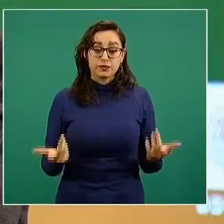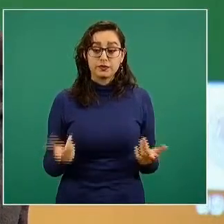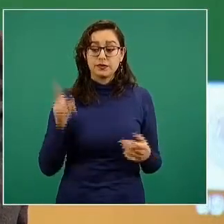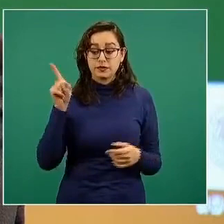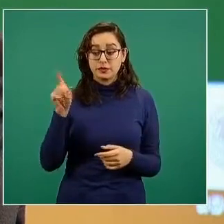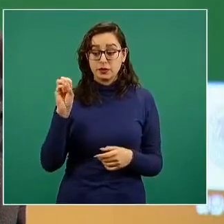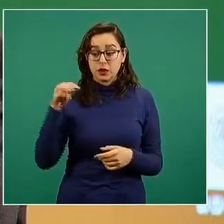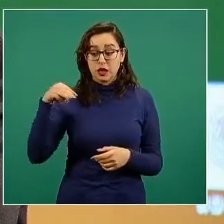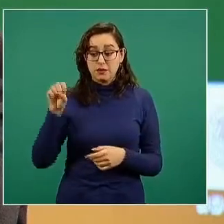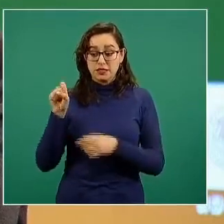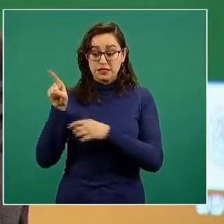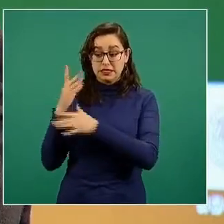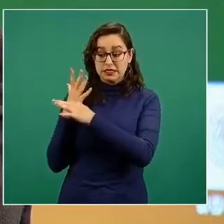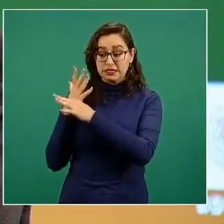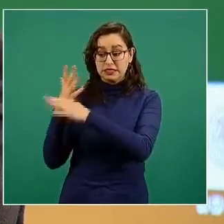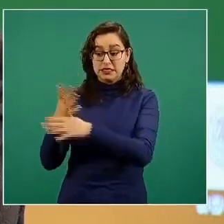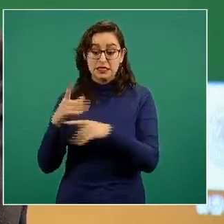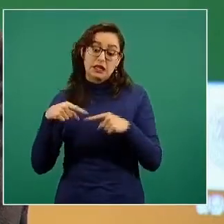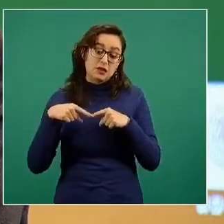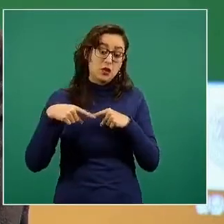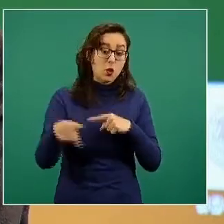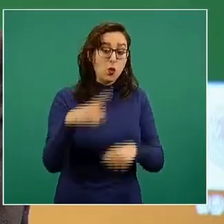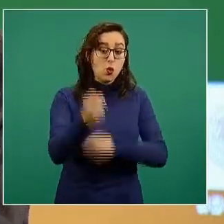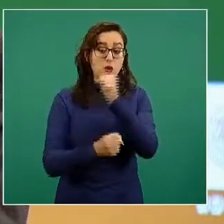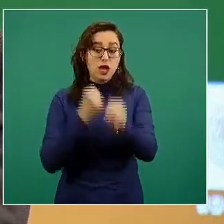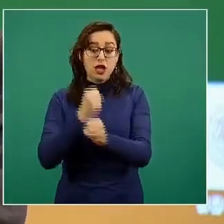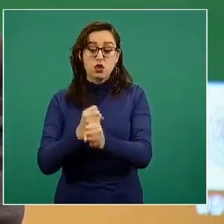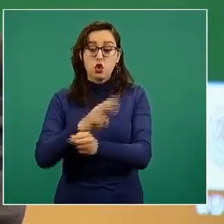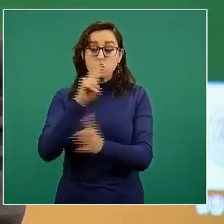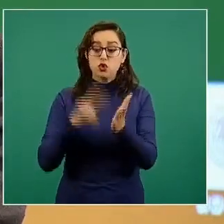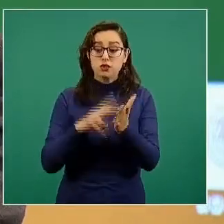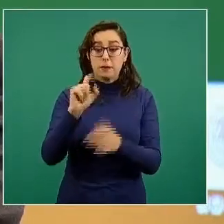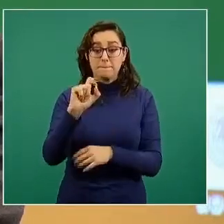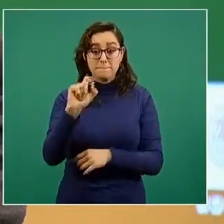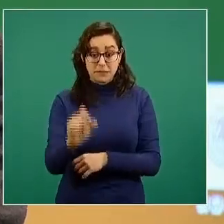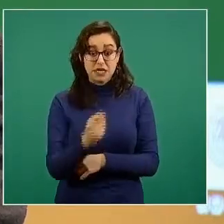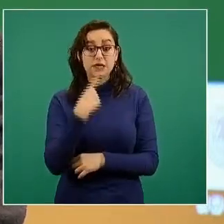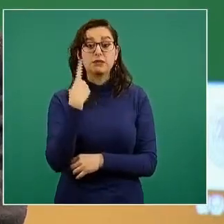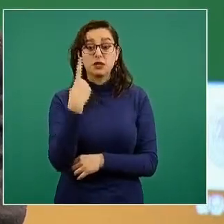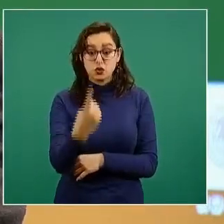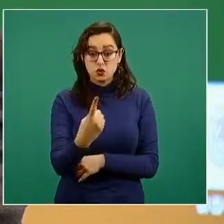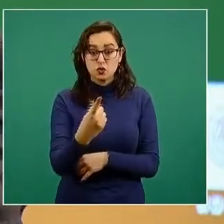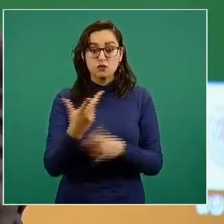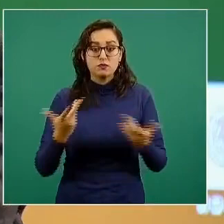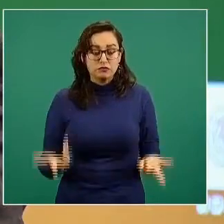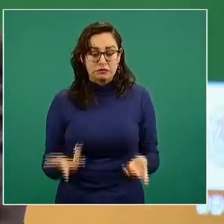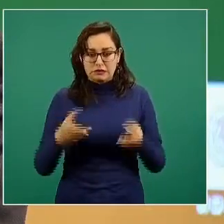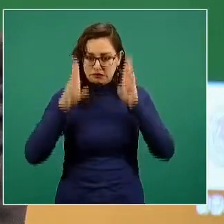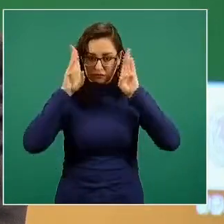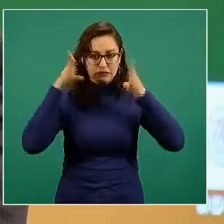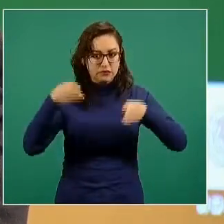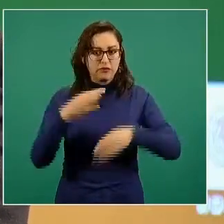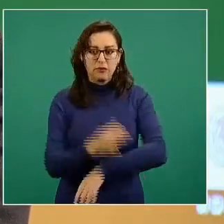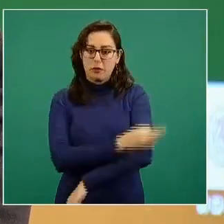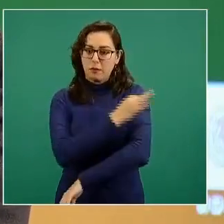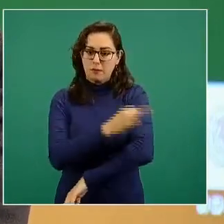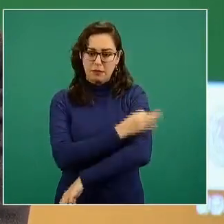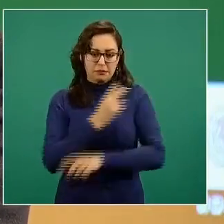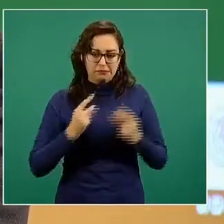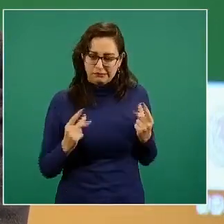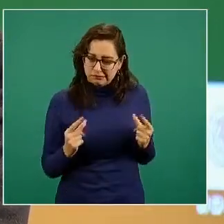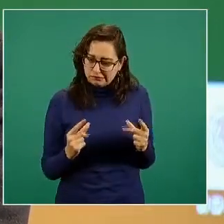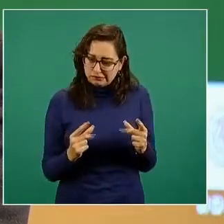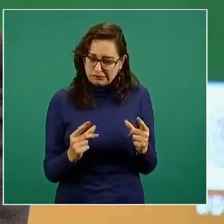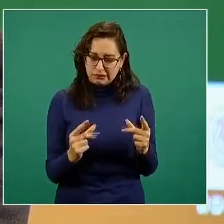2021, muy probablemente todo 2021, estaremos los países en el empeño de vacunar. Esto es